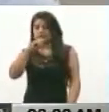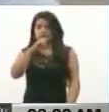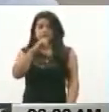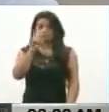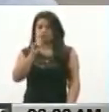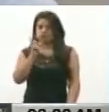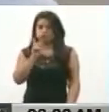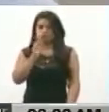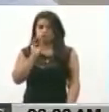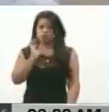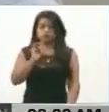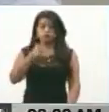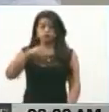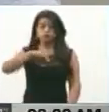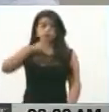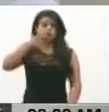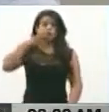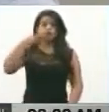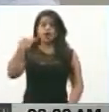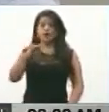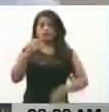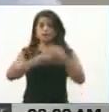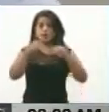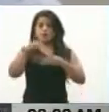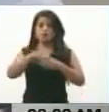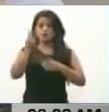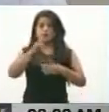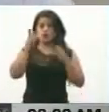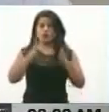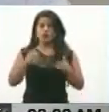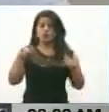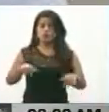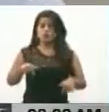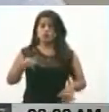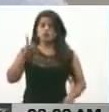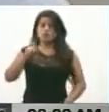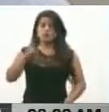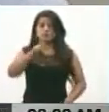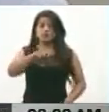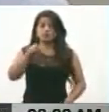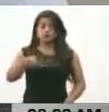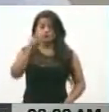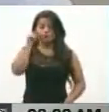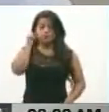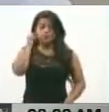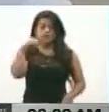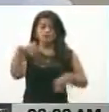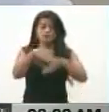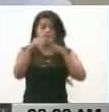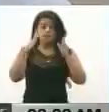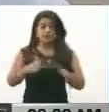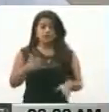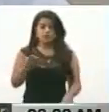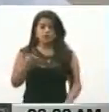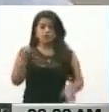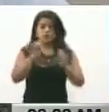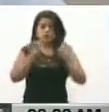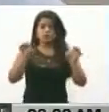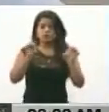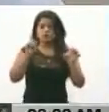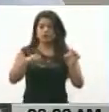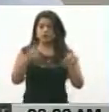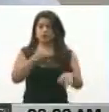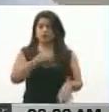mundo. Estamos orgullosos de lo que estamos haciendo nosotros los venezolanos, nuestros compañeros del Ministerio de Educación Universitaria,